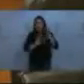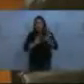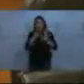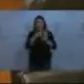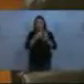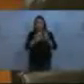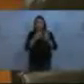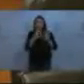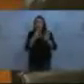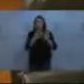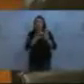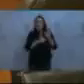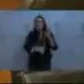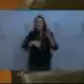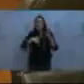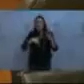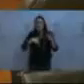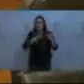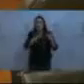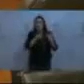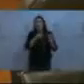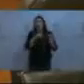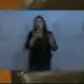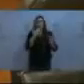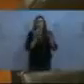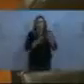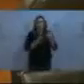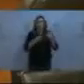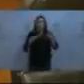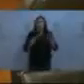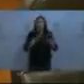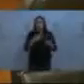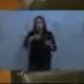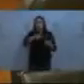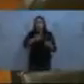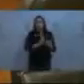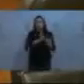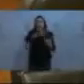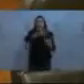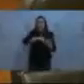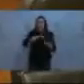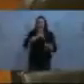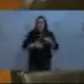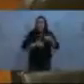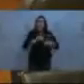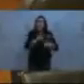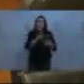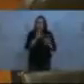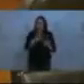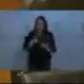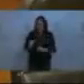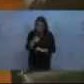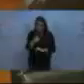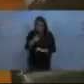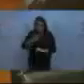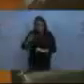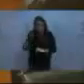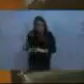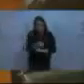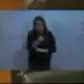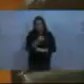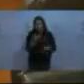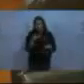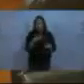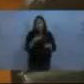serie de criterios generales como el título de especialidad, haber participado y superado los procesos de selección y un largo etcétera. De esta forma, el